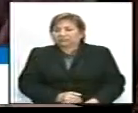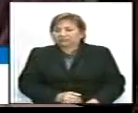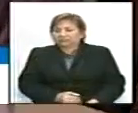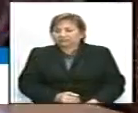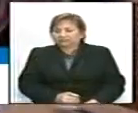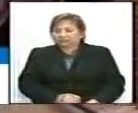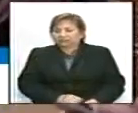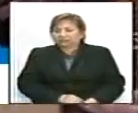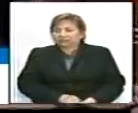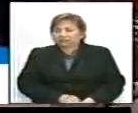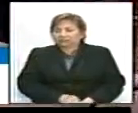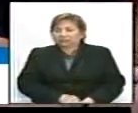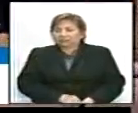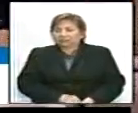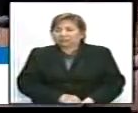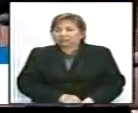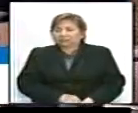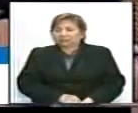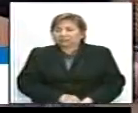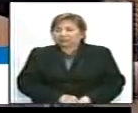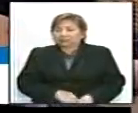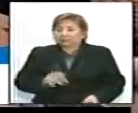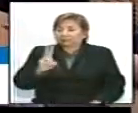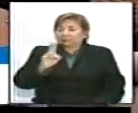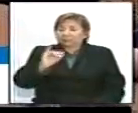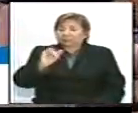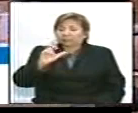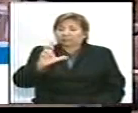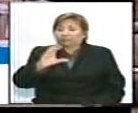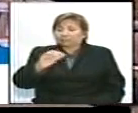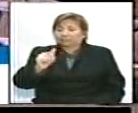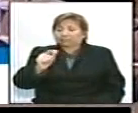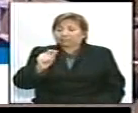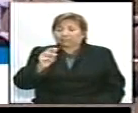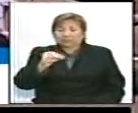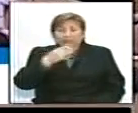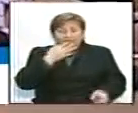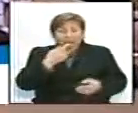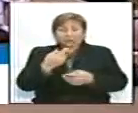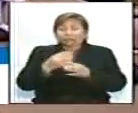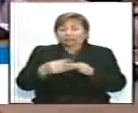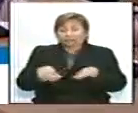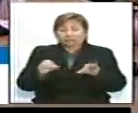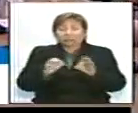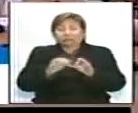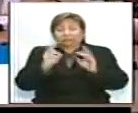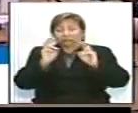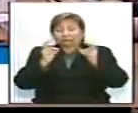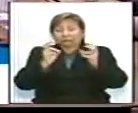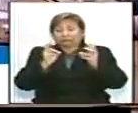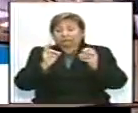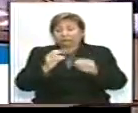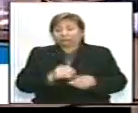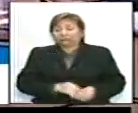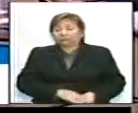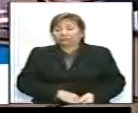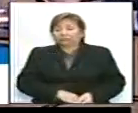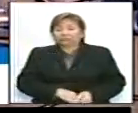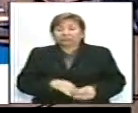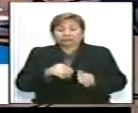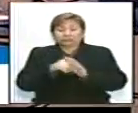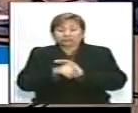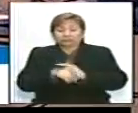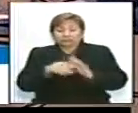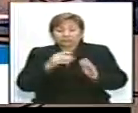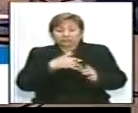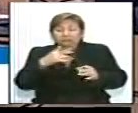señora congresista Alcorta. Congresista Vilcatoma, le agradecemos, de verdad, es importante que estos temas de un profundo